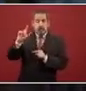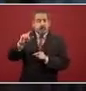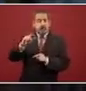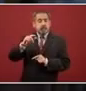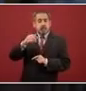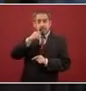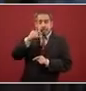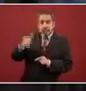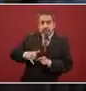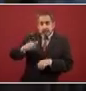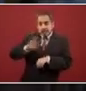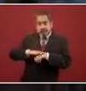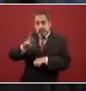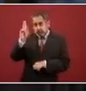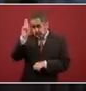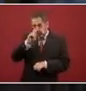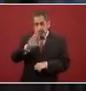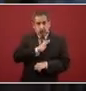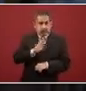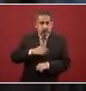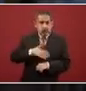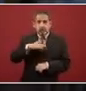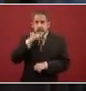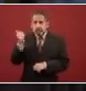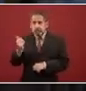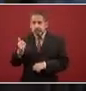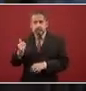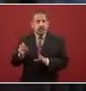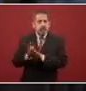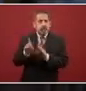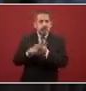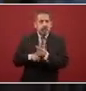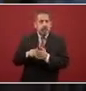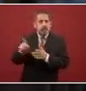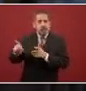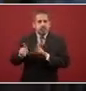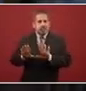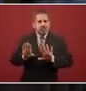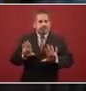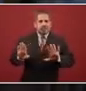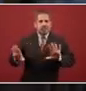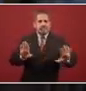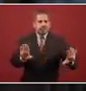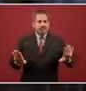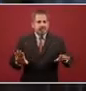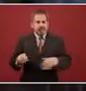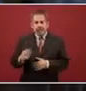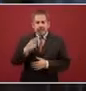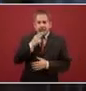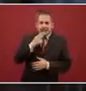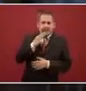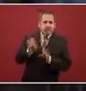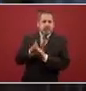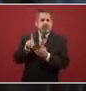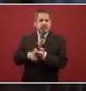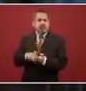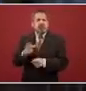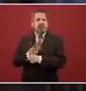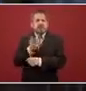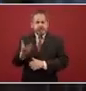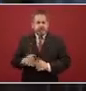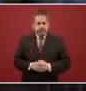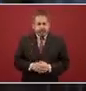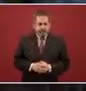Italia y en España, en Alemania. ¿El distanciamiento que están teniendo allá no está funcionando? También que se me pudiera contestar eso, por